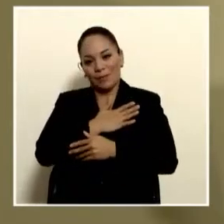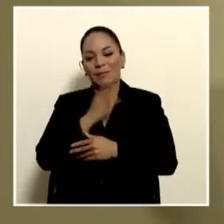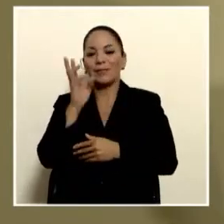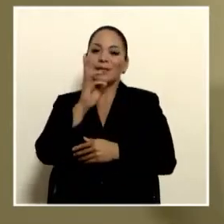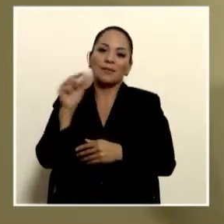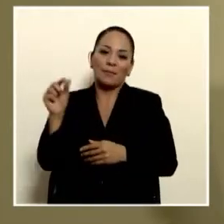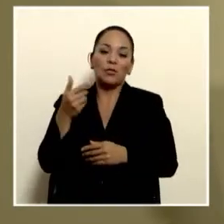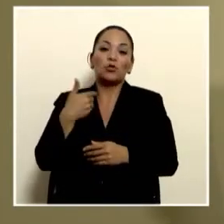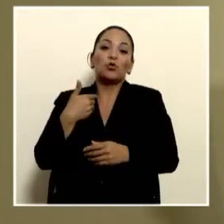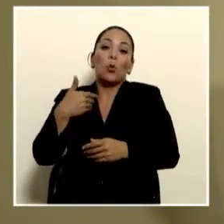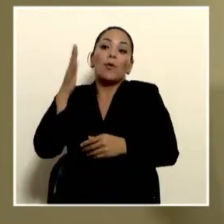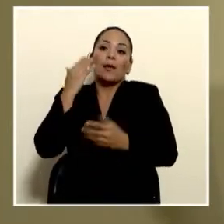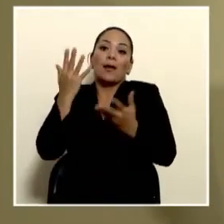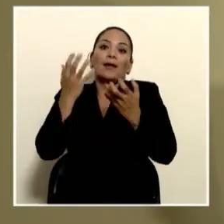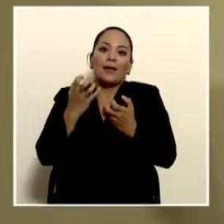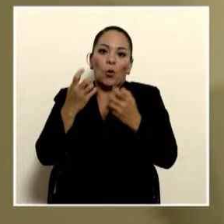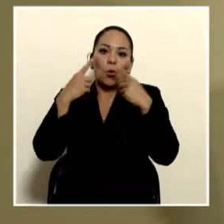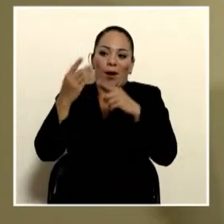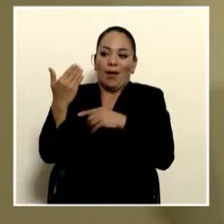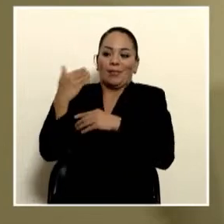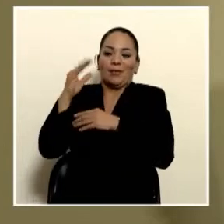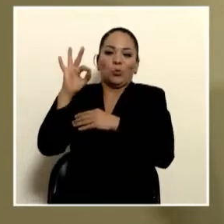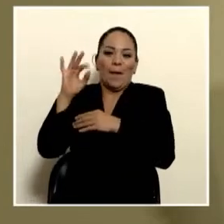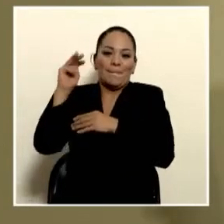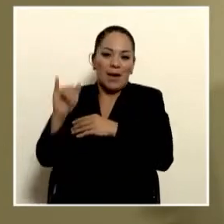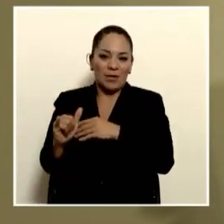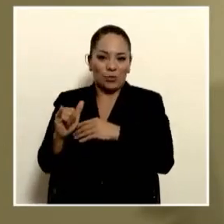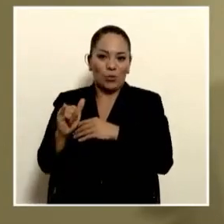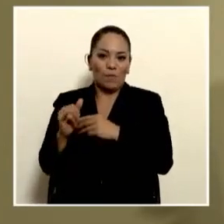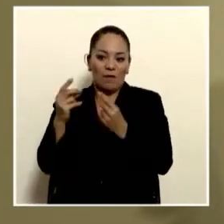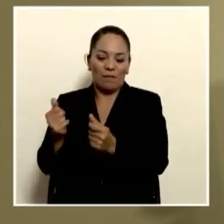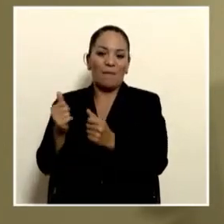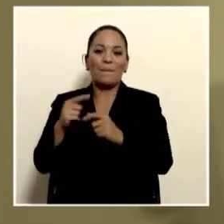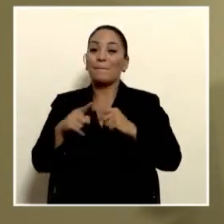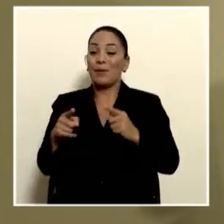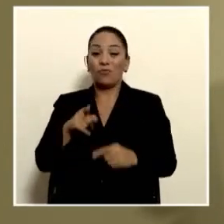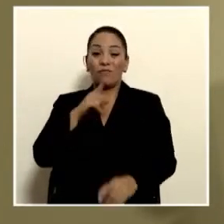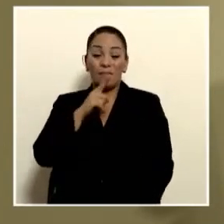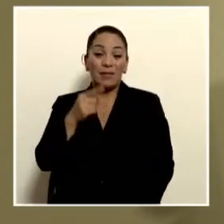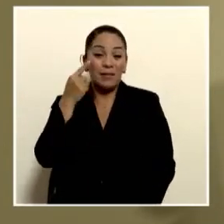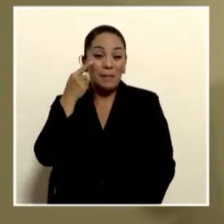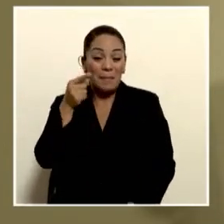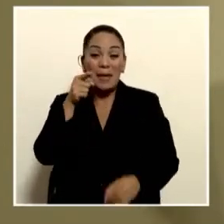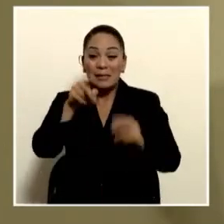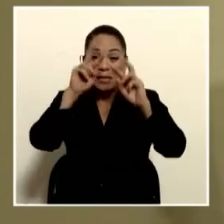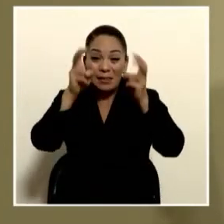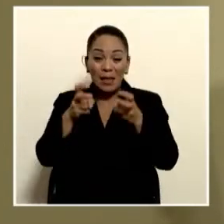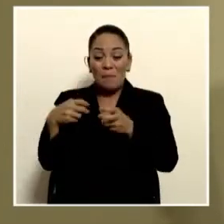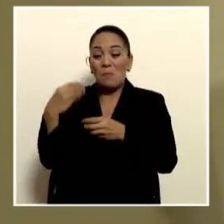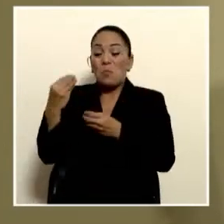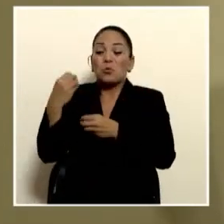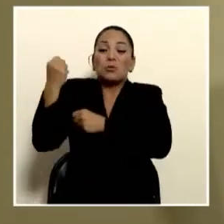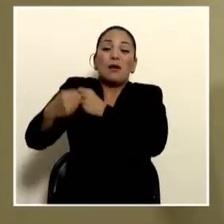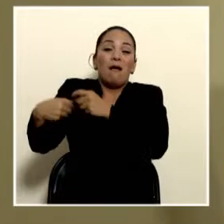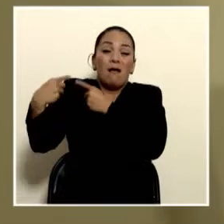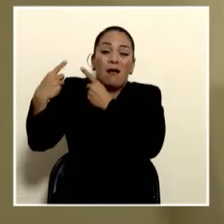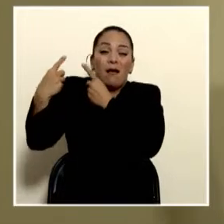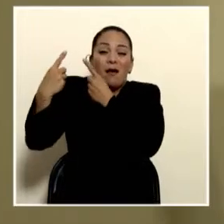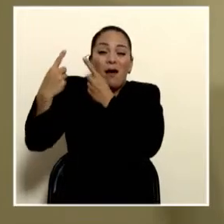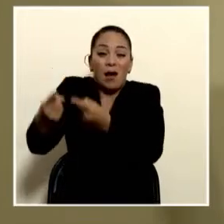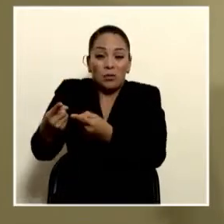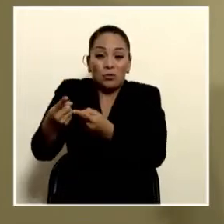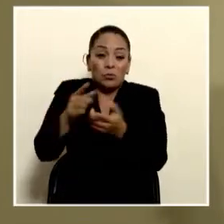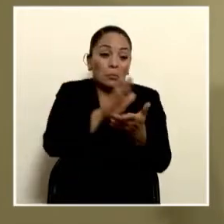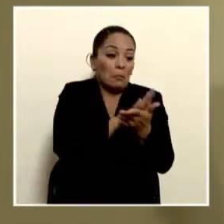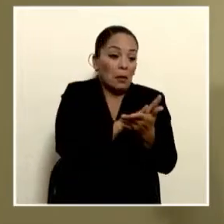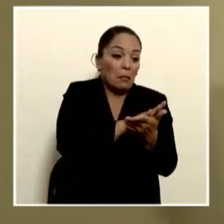porque yo lo hubiera querido hacer el 9 de mayo. Está bien, pero llevaba años de estar de un lado para otro